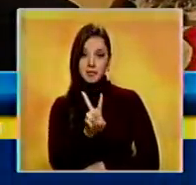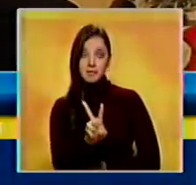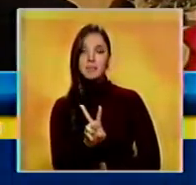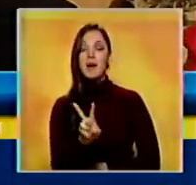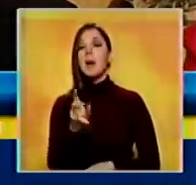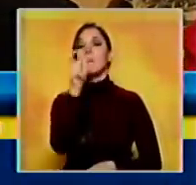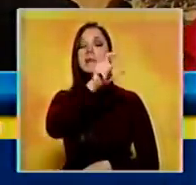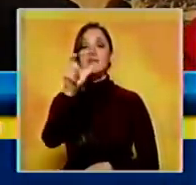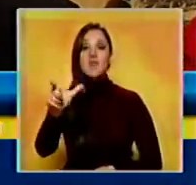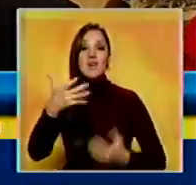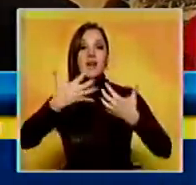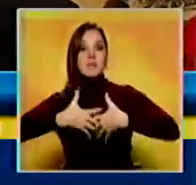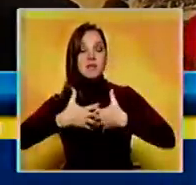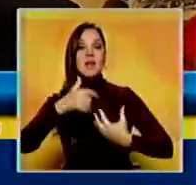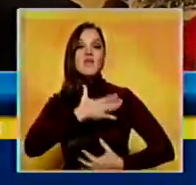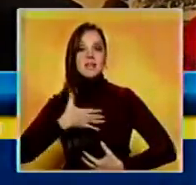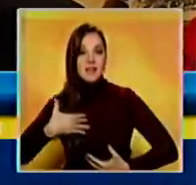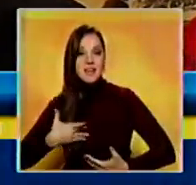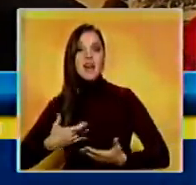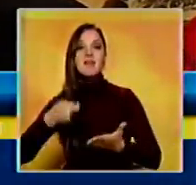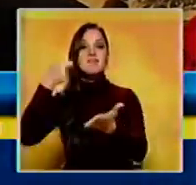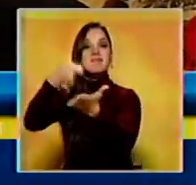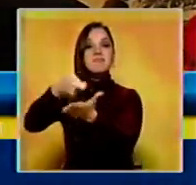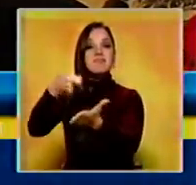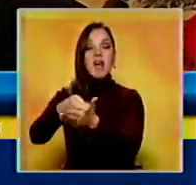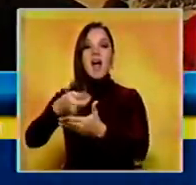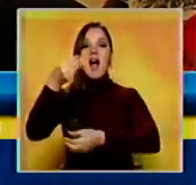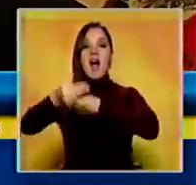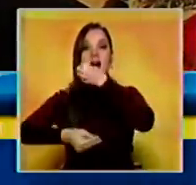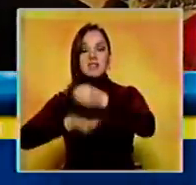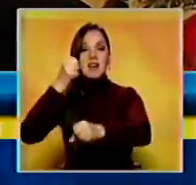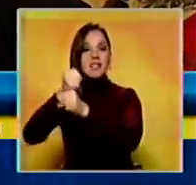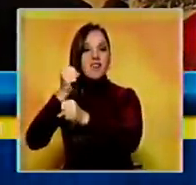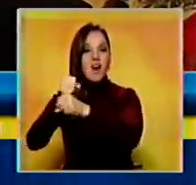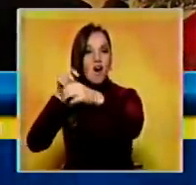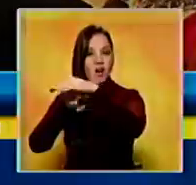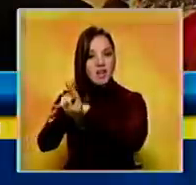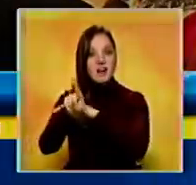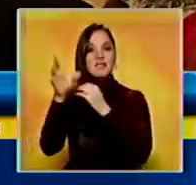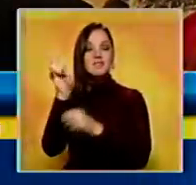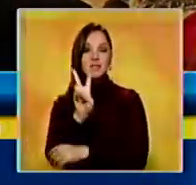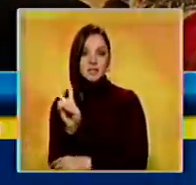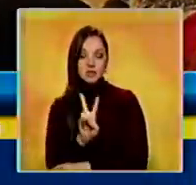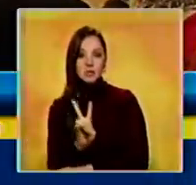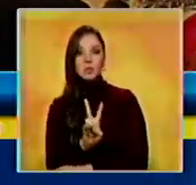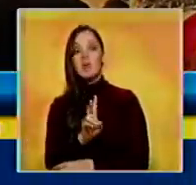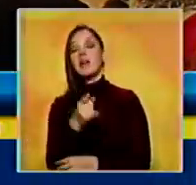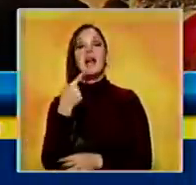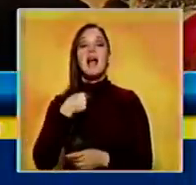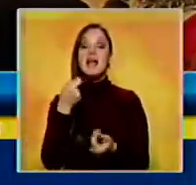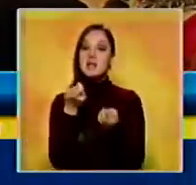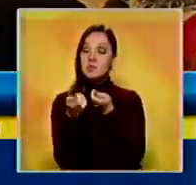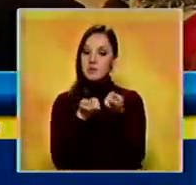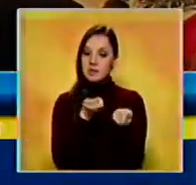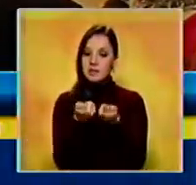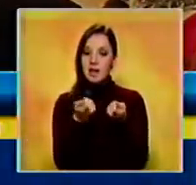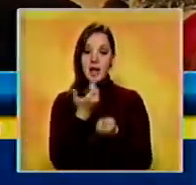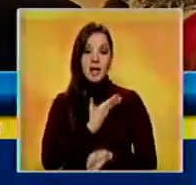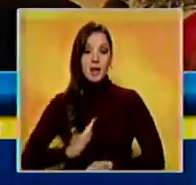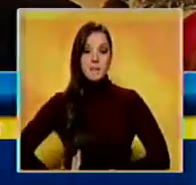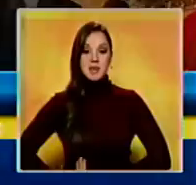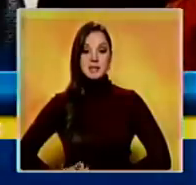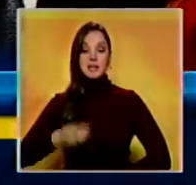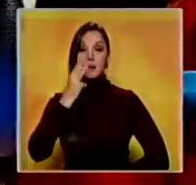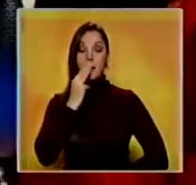ir a nuestro país y en la credibilidad que existe en función del desarrollo de las zonas económicas especiales como una de las estrategias que ha planteado el presidente